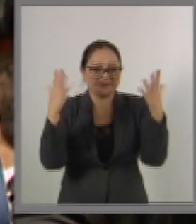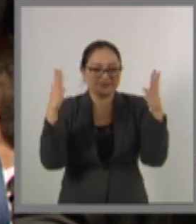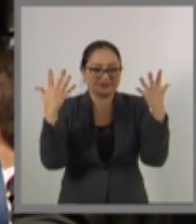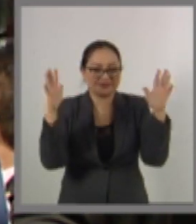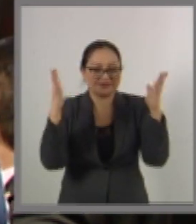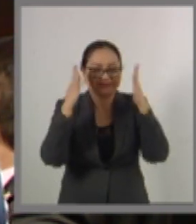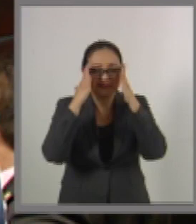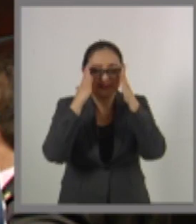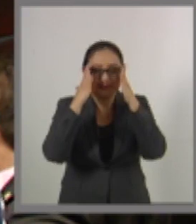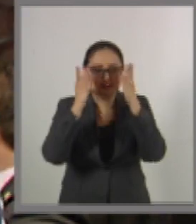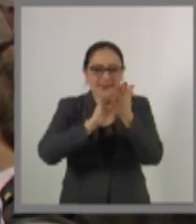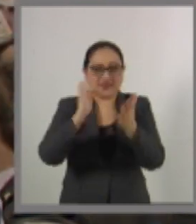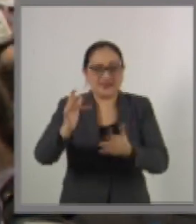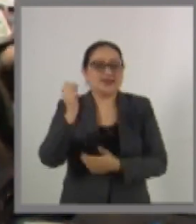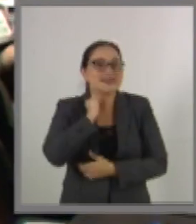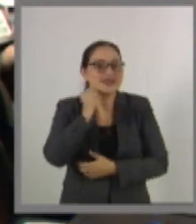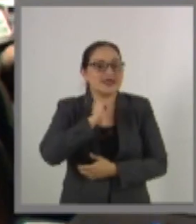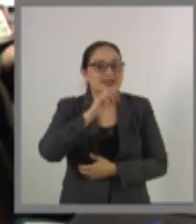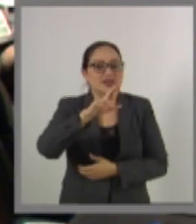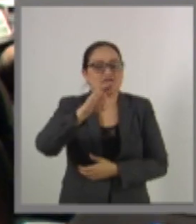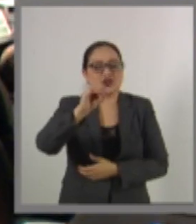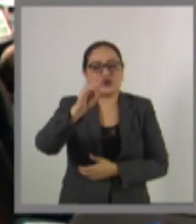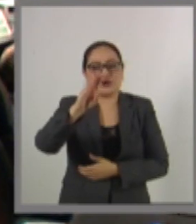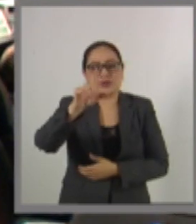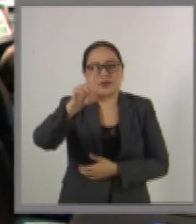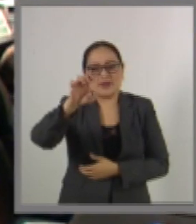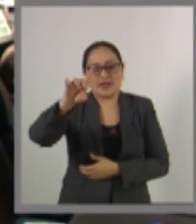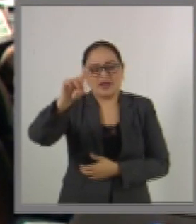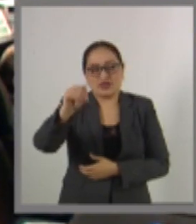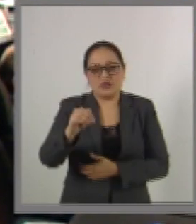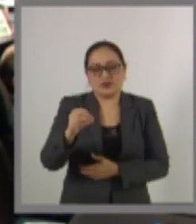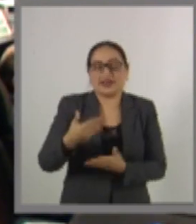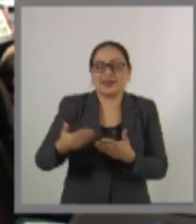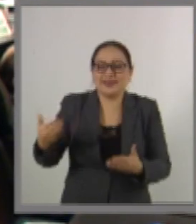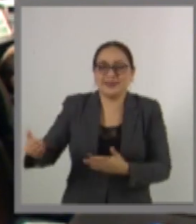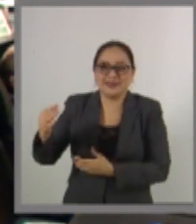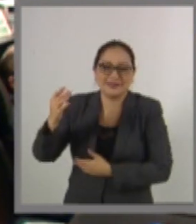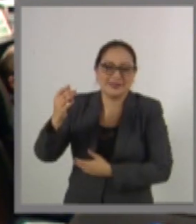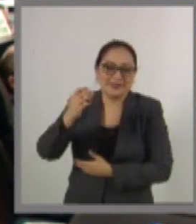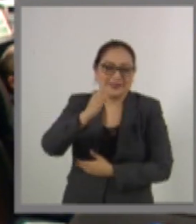Gracias, senador Robledo. Tiene sonido en el escaño el senador Fidel de Médicis.